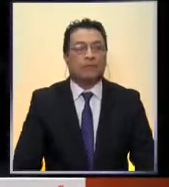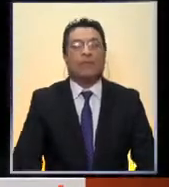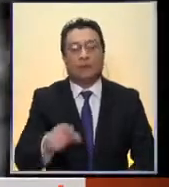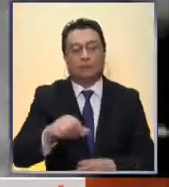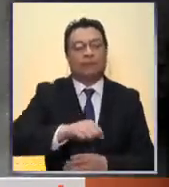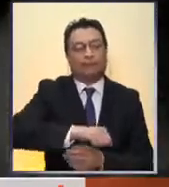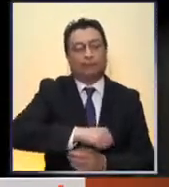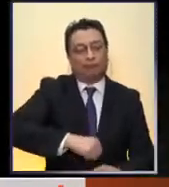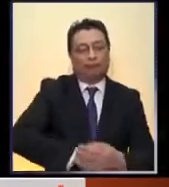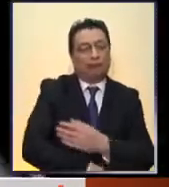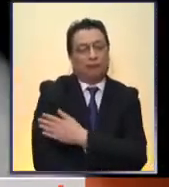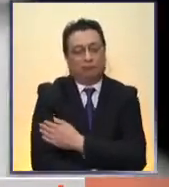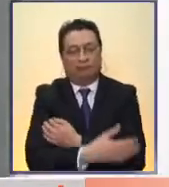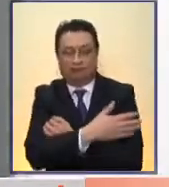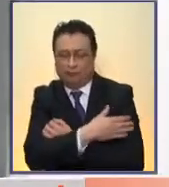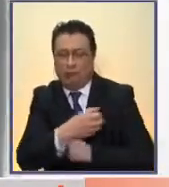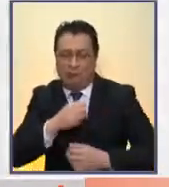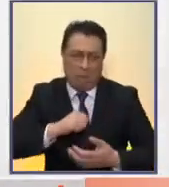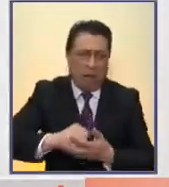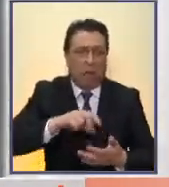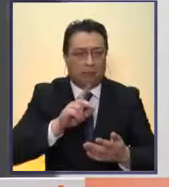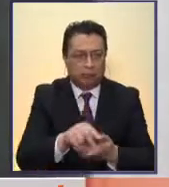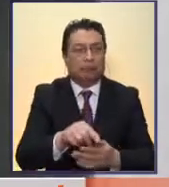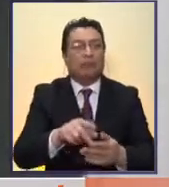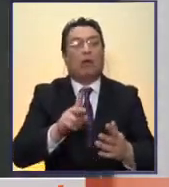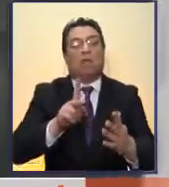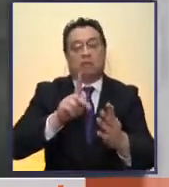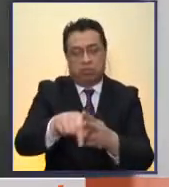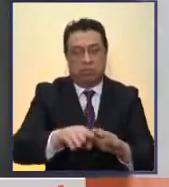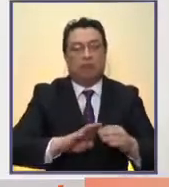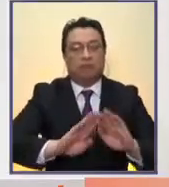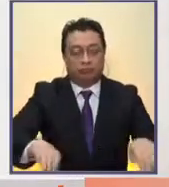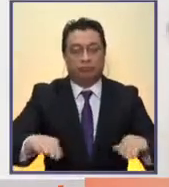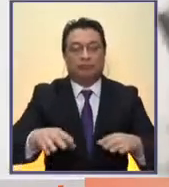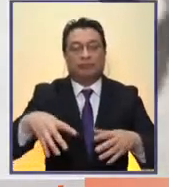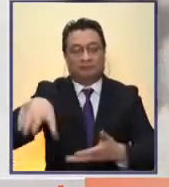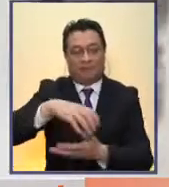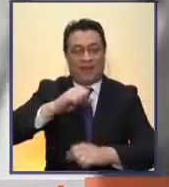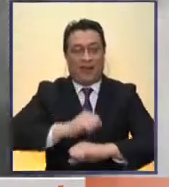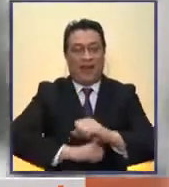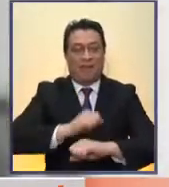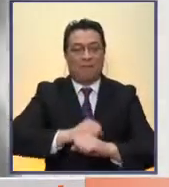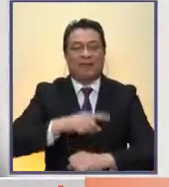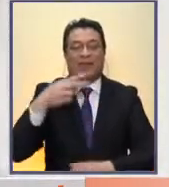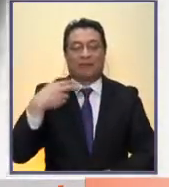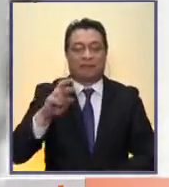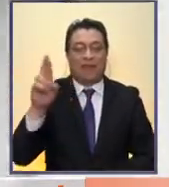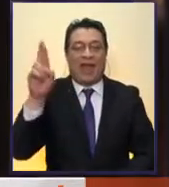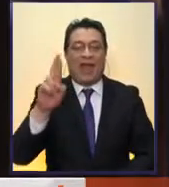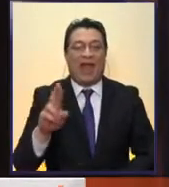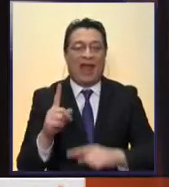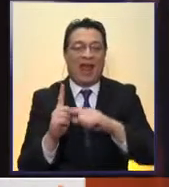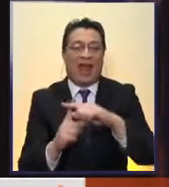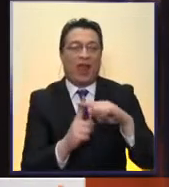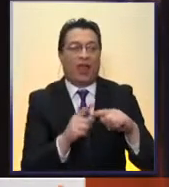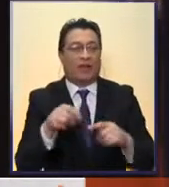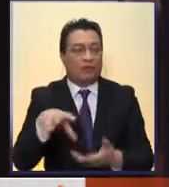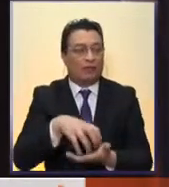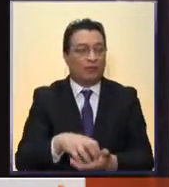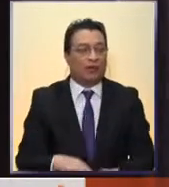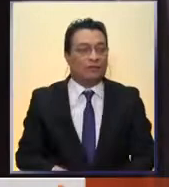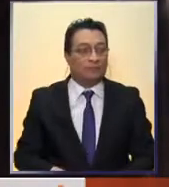Todo con tal de ingresar a esta empresa industrial de Recoleta para desvalijar su sala de ventas. ¿Llevar? Máquinas